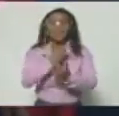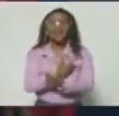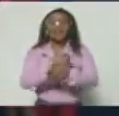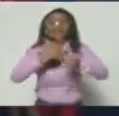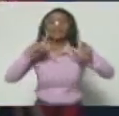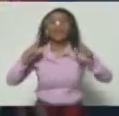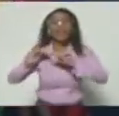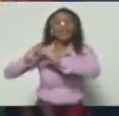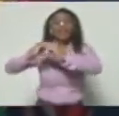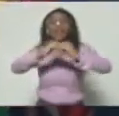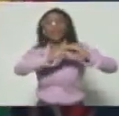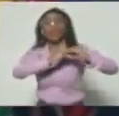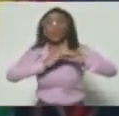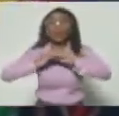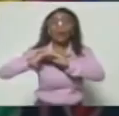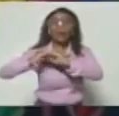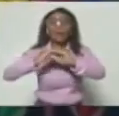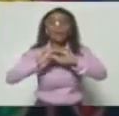de igualdad.